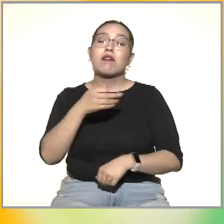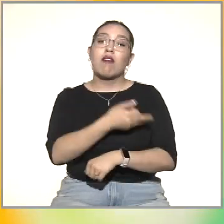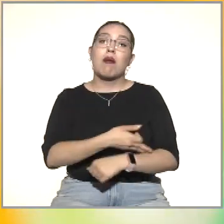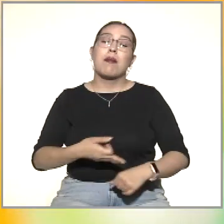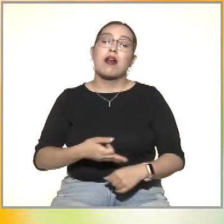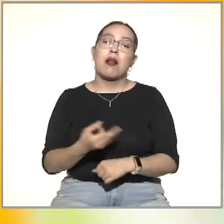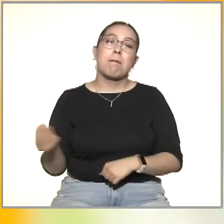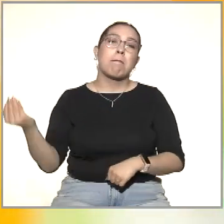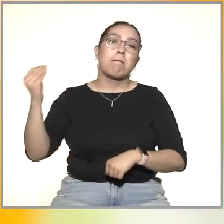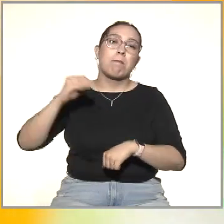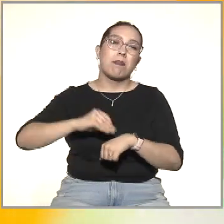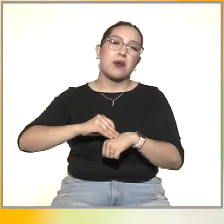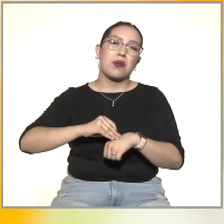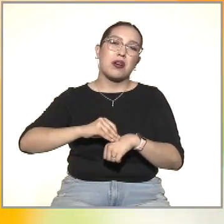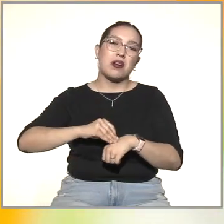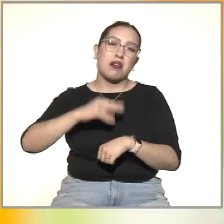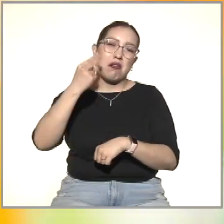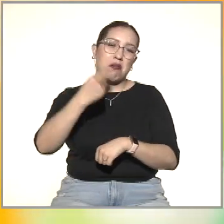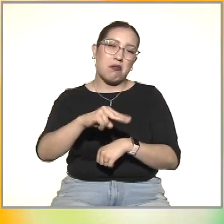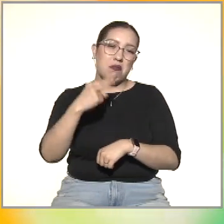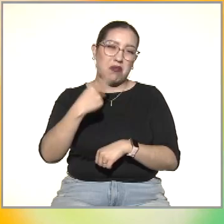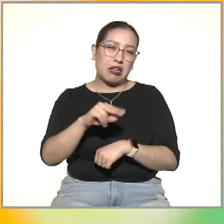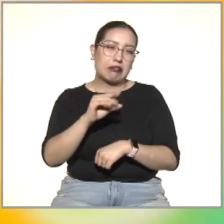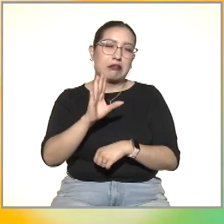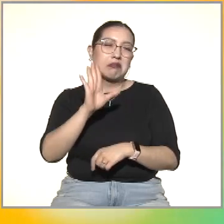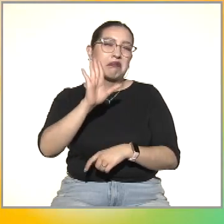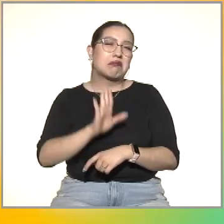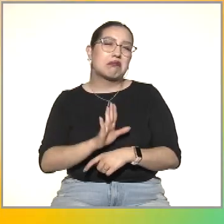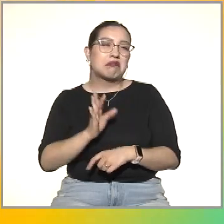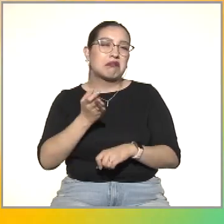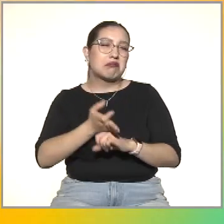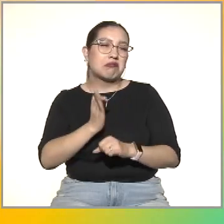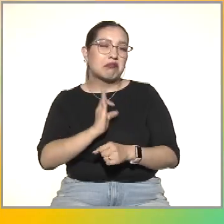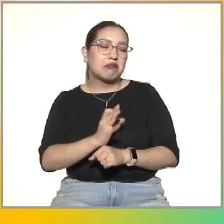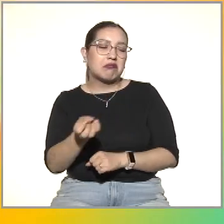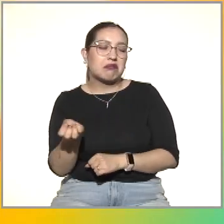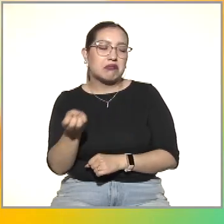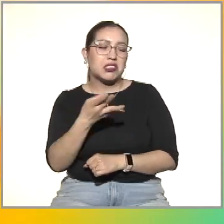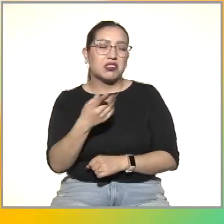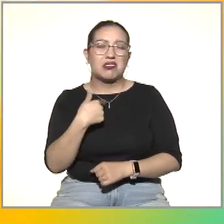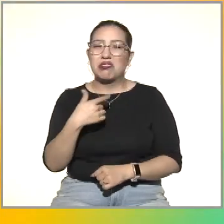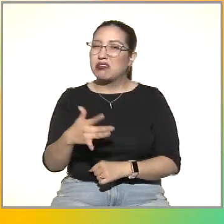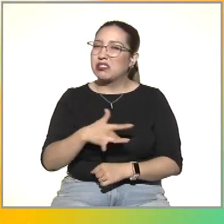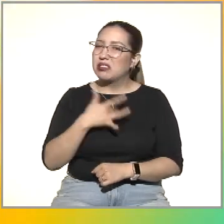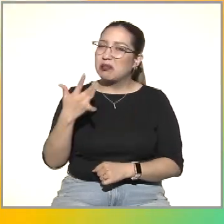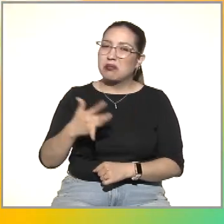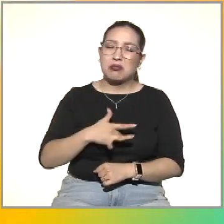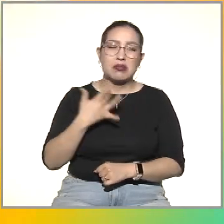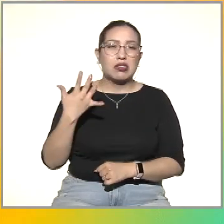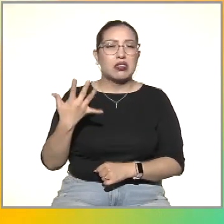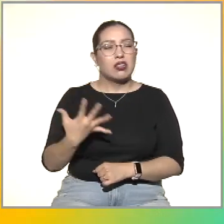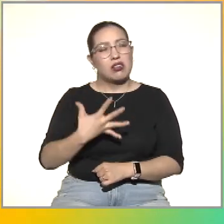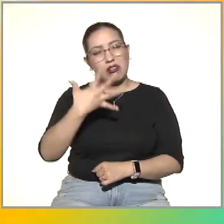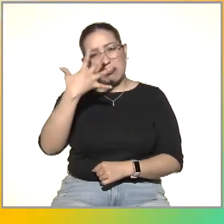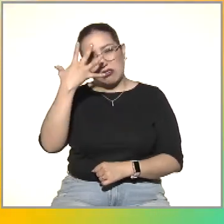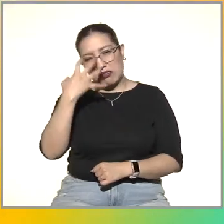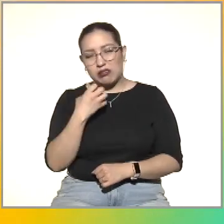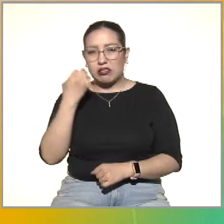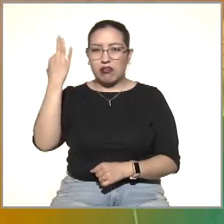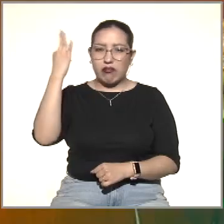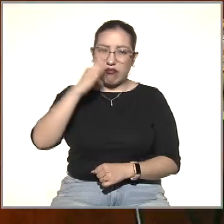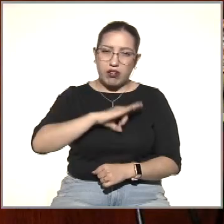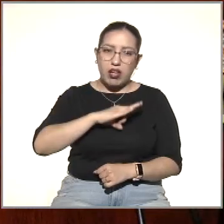apodos y me afectó en mi seguridad. Siempre me sentía fea, flaca. Nunca me sentía bien.